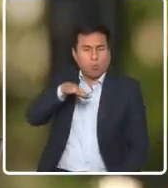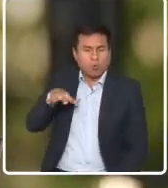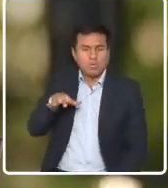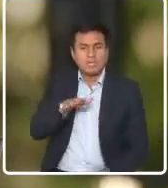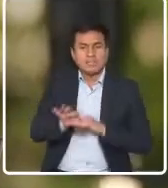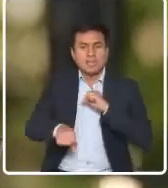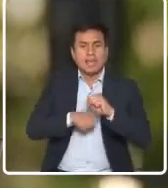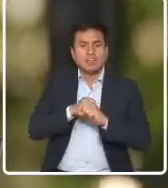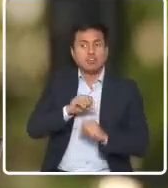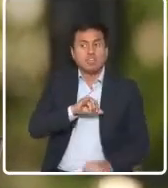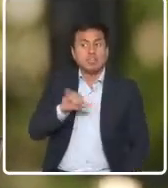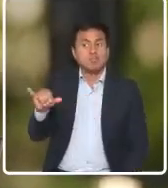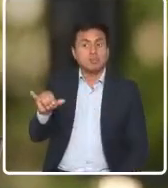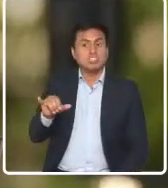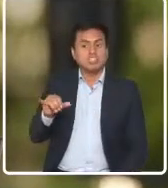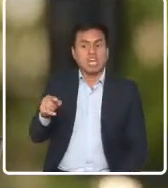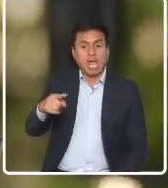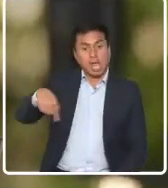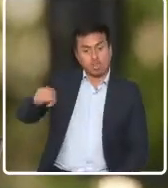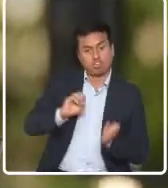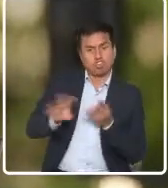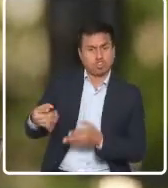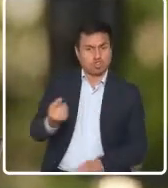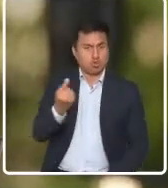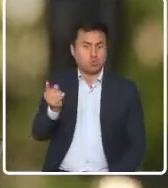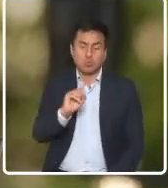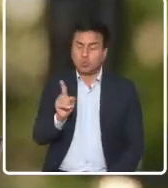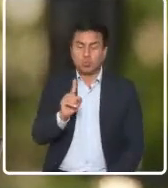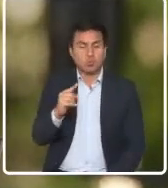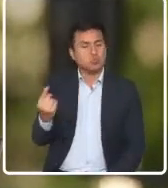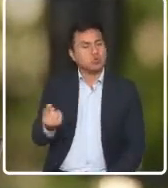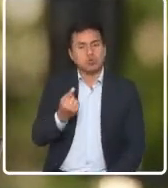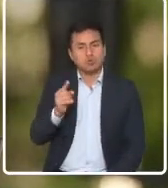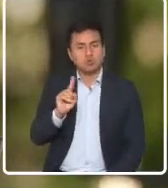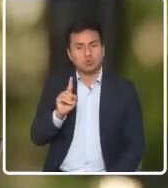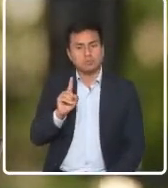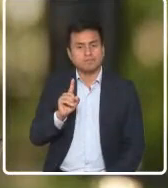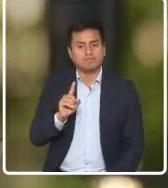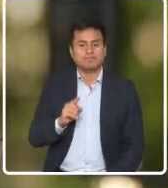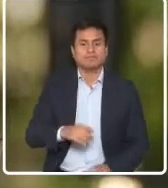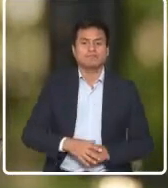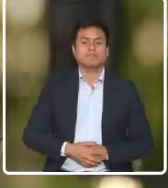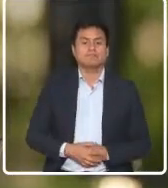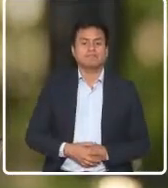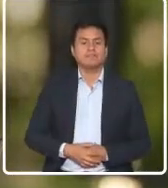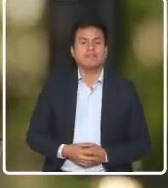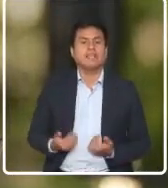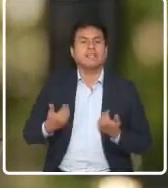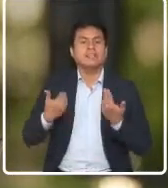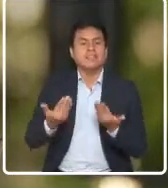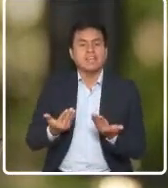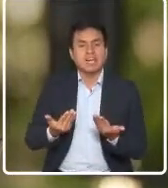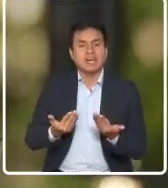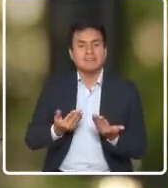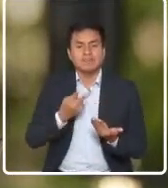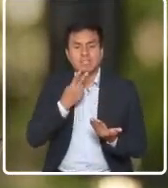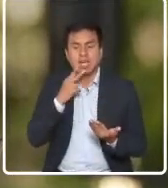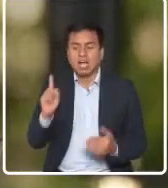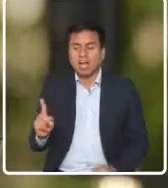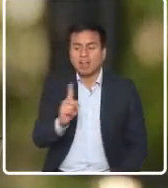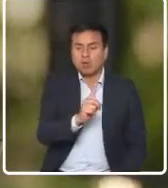años después no están solos, no están solos. Y que la entrega de cada uno de